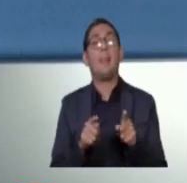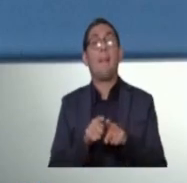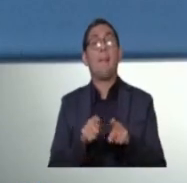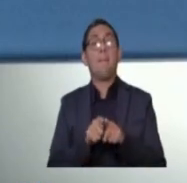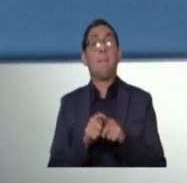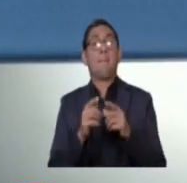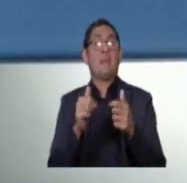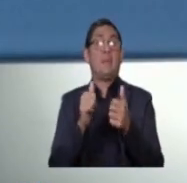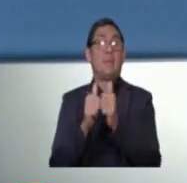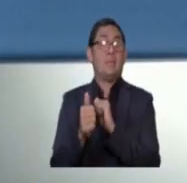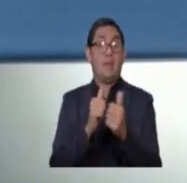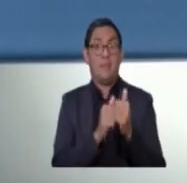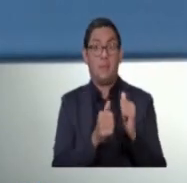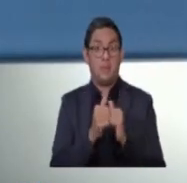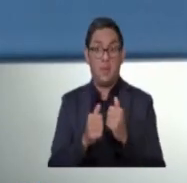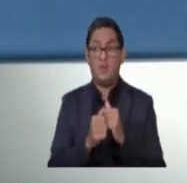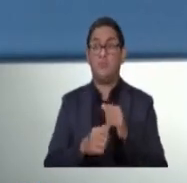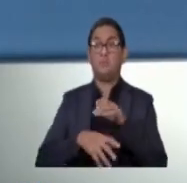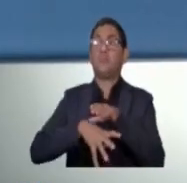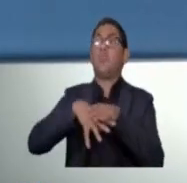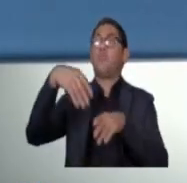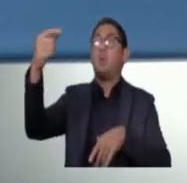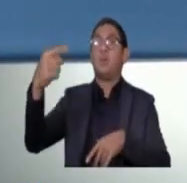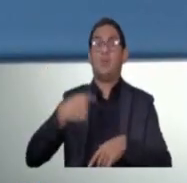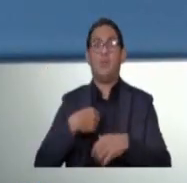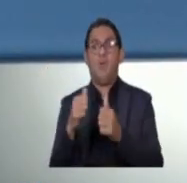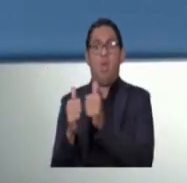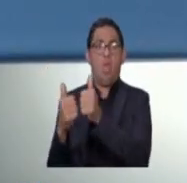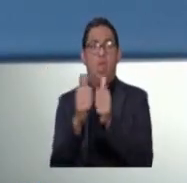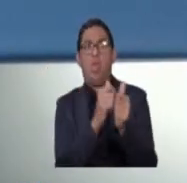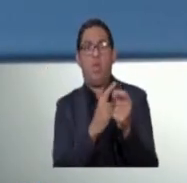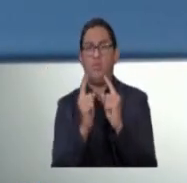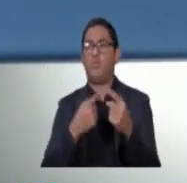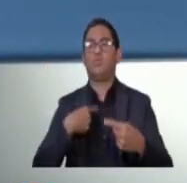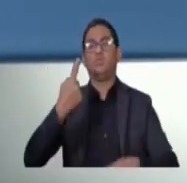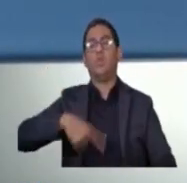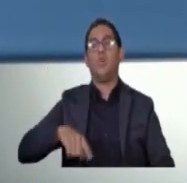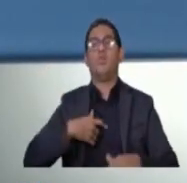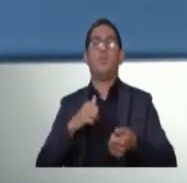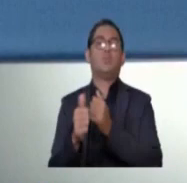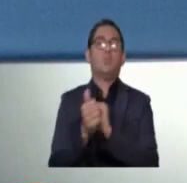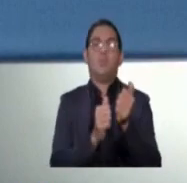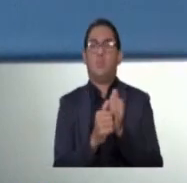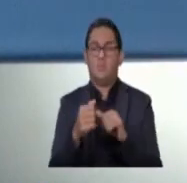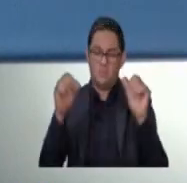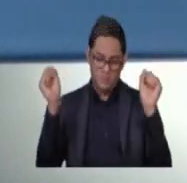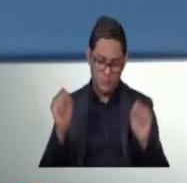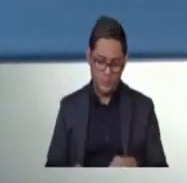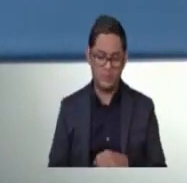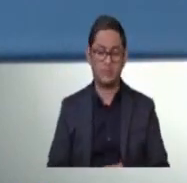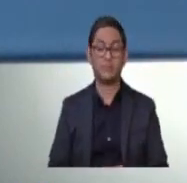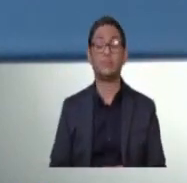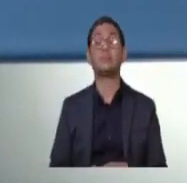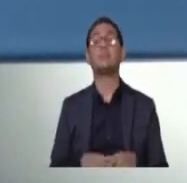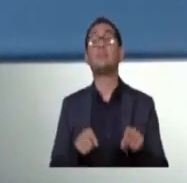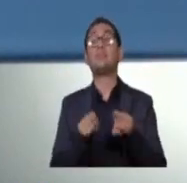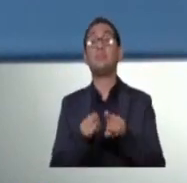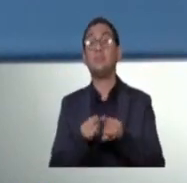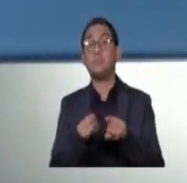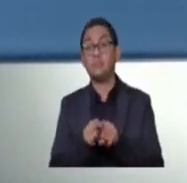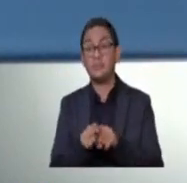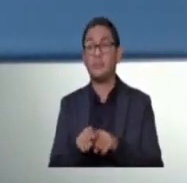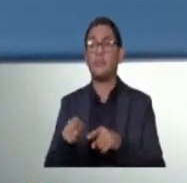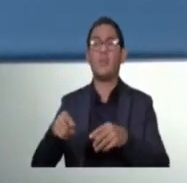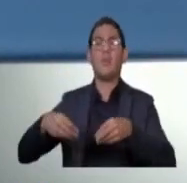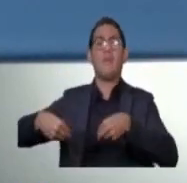deportes al aire libre sin contacto físico y comercio al por